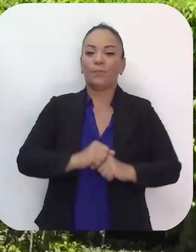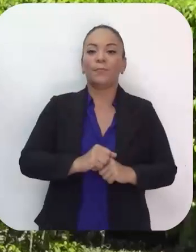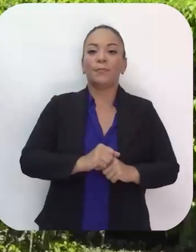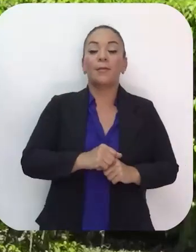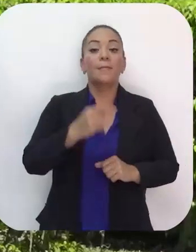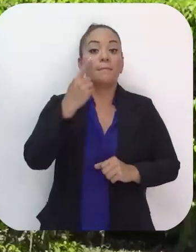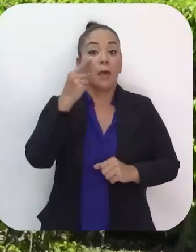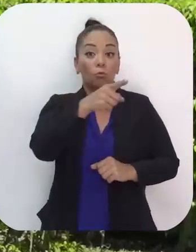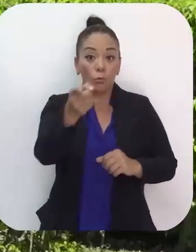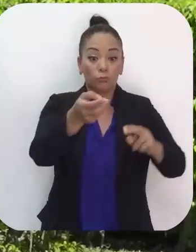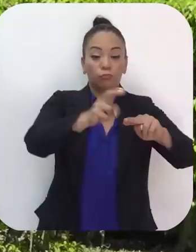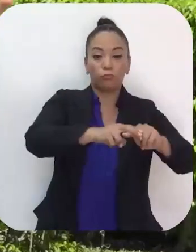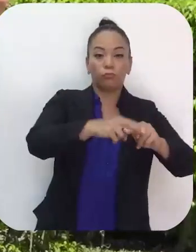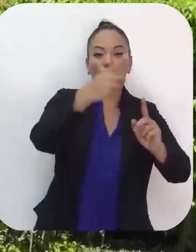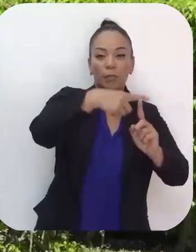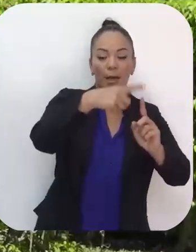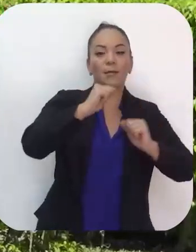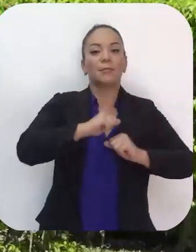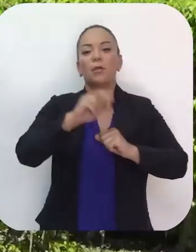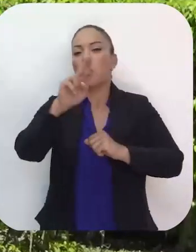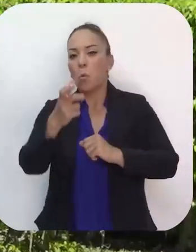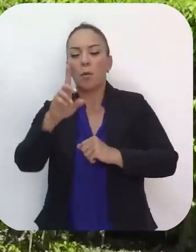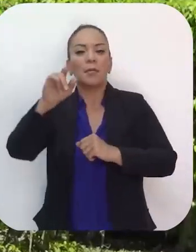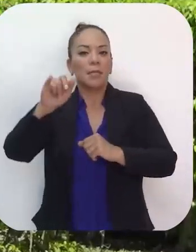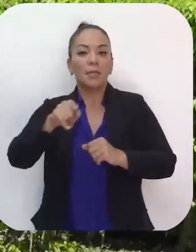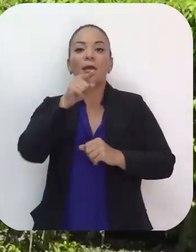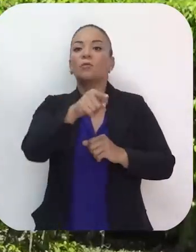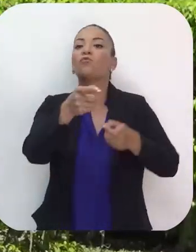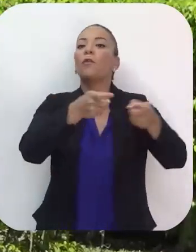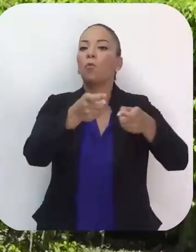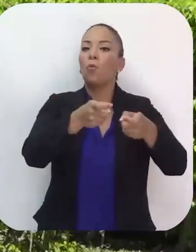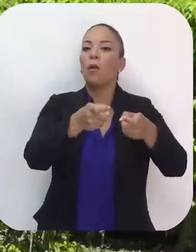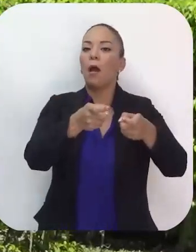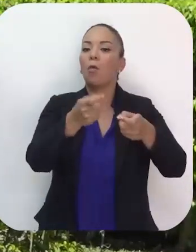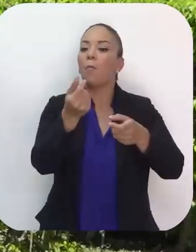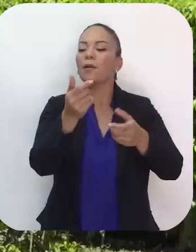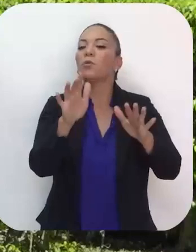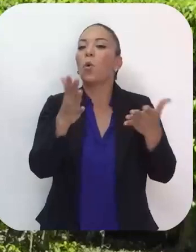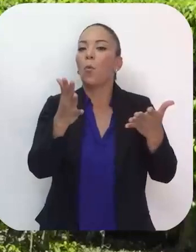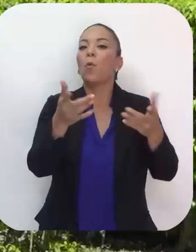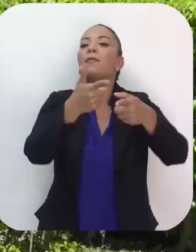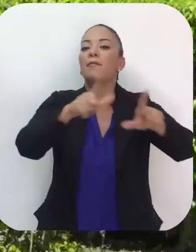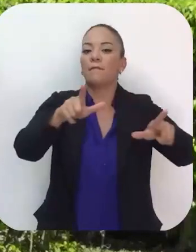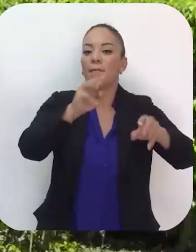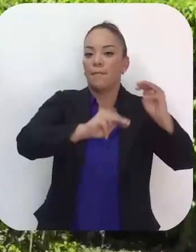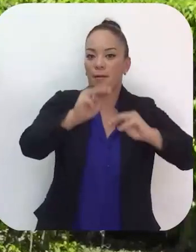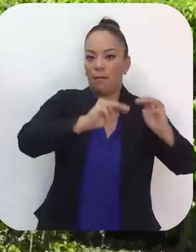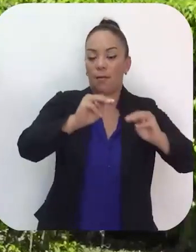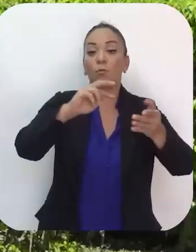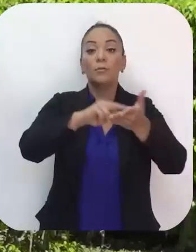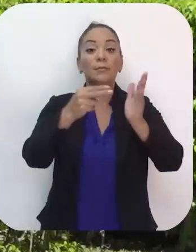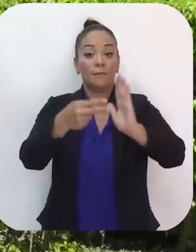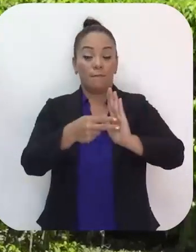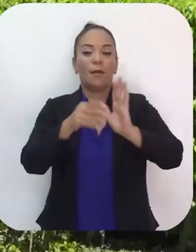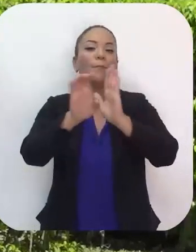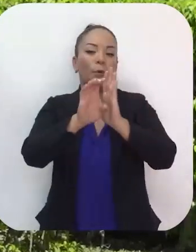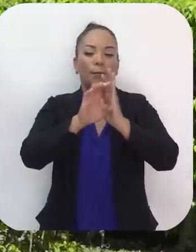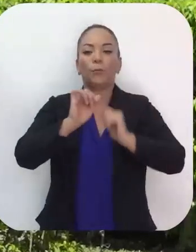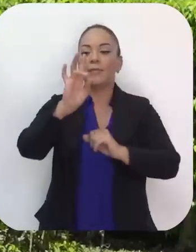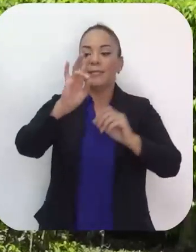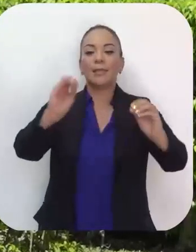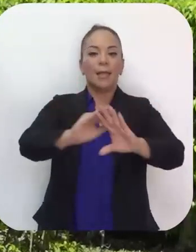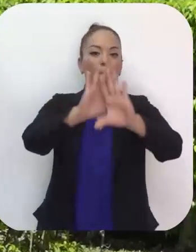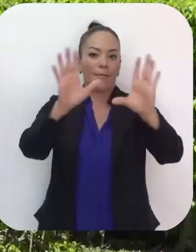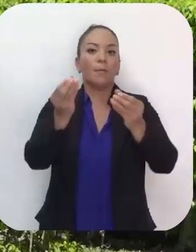plataforma que usted tome va a estar completamente regulado por el Libre Mercado eso qué significa que a las 7 de la mañana cuando